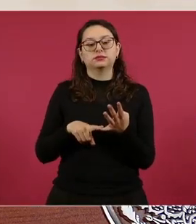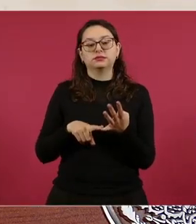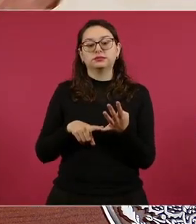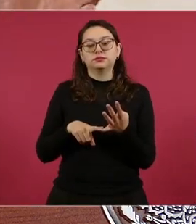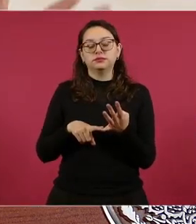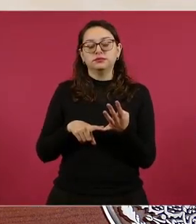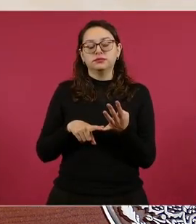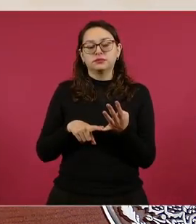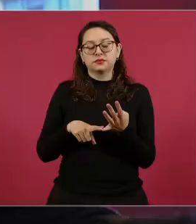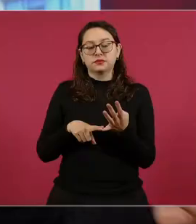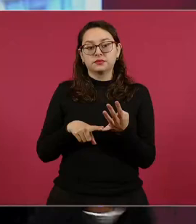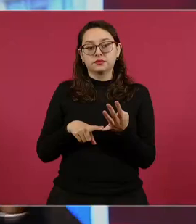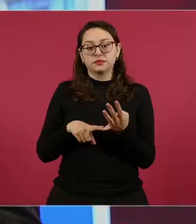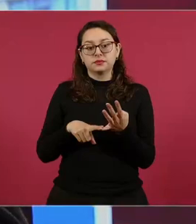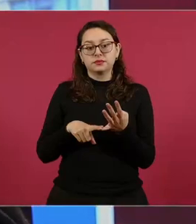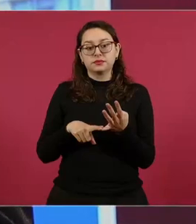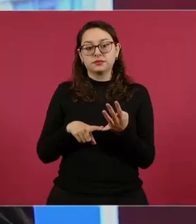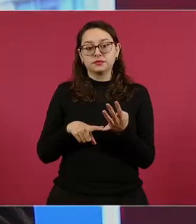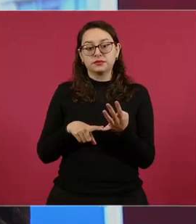todos los ferrocarriles.